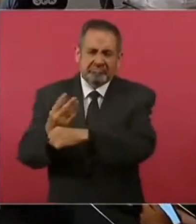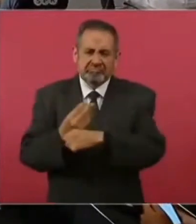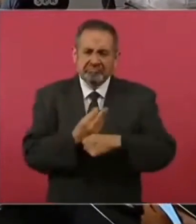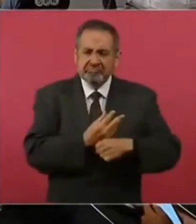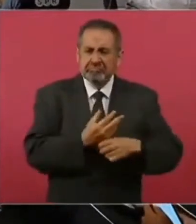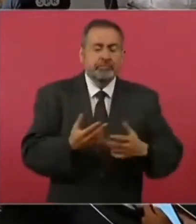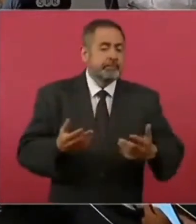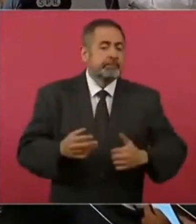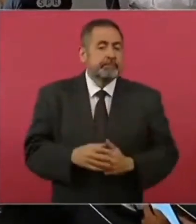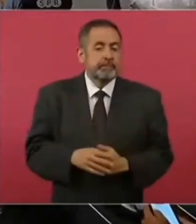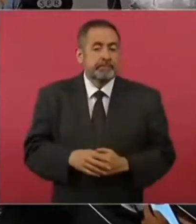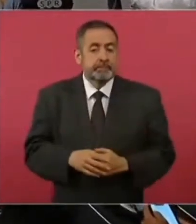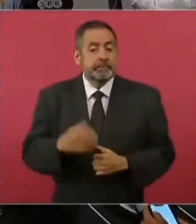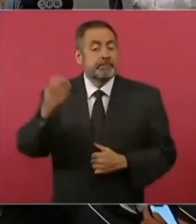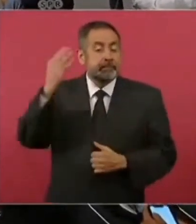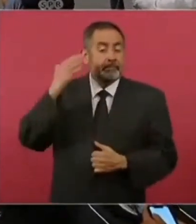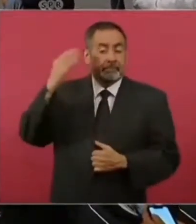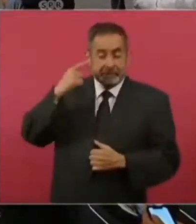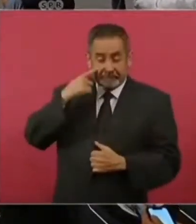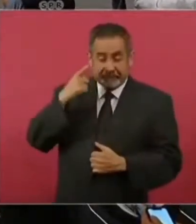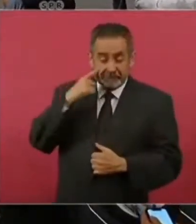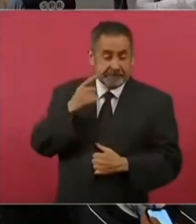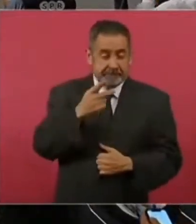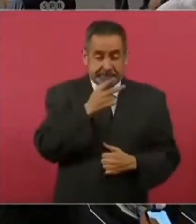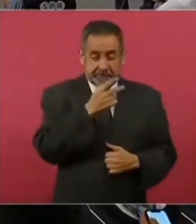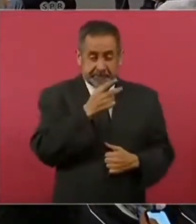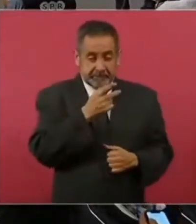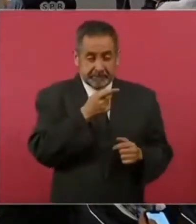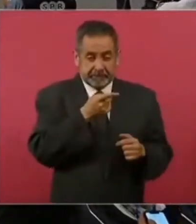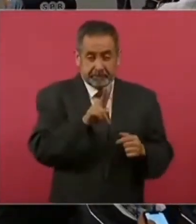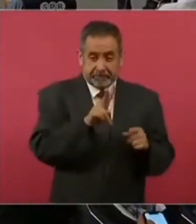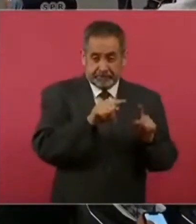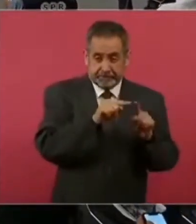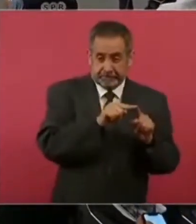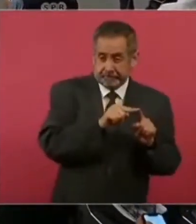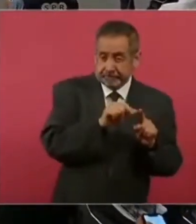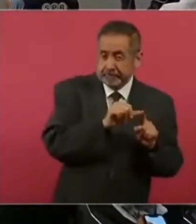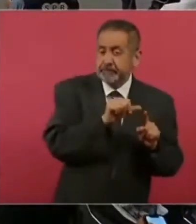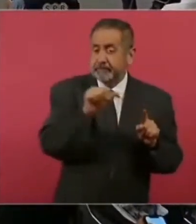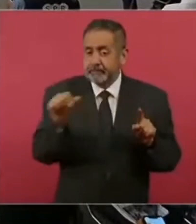antes ir de Vallarta,